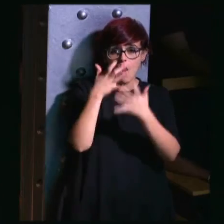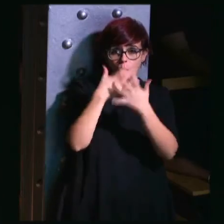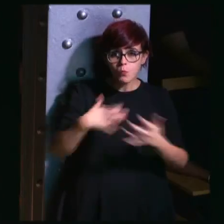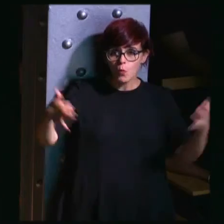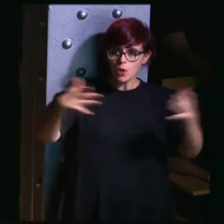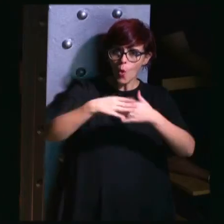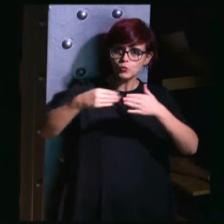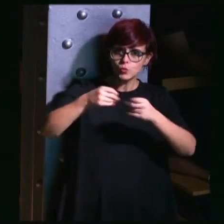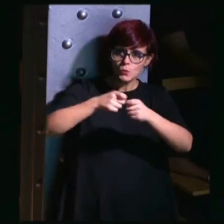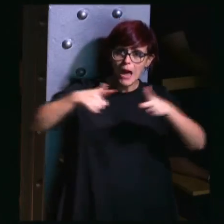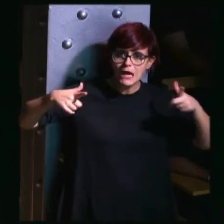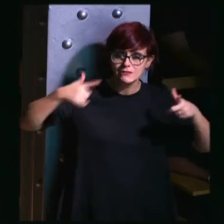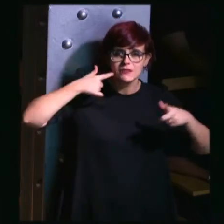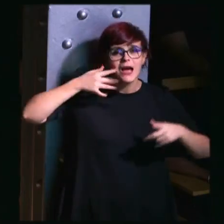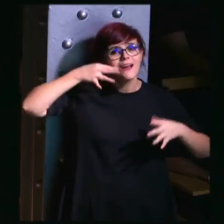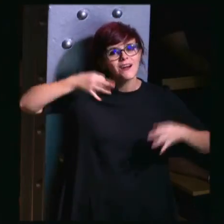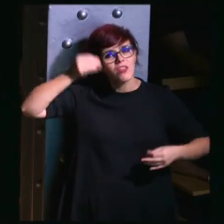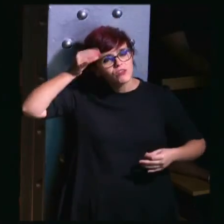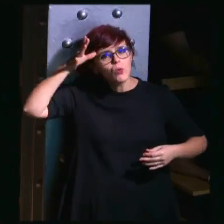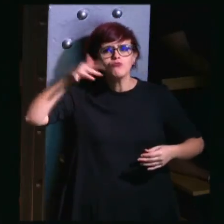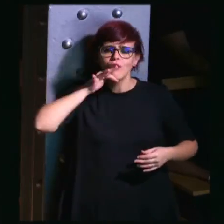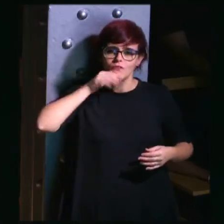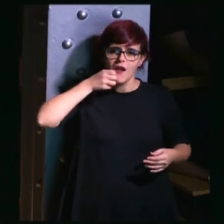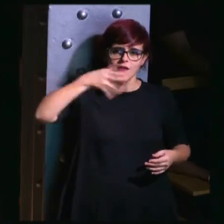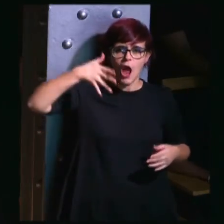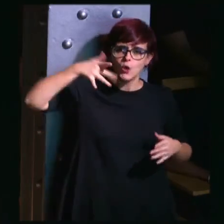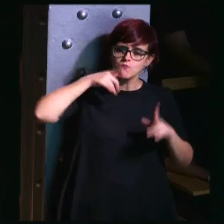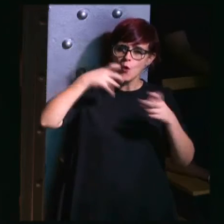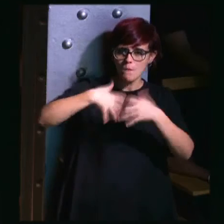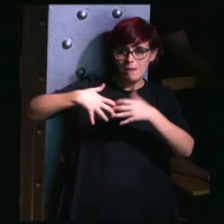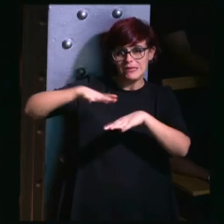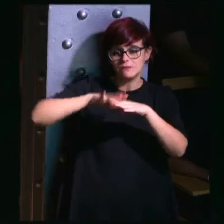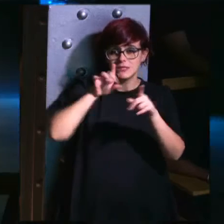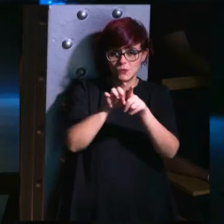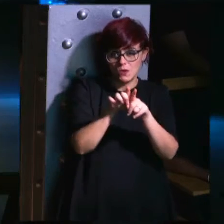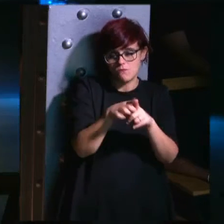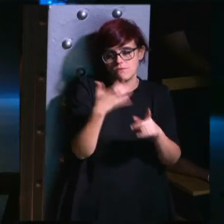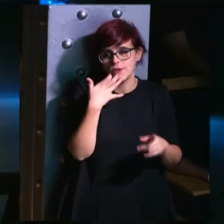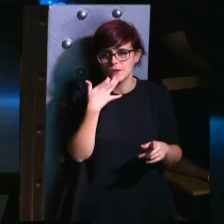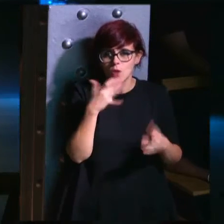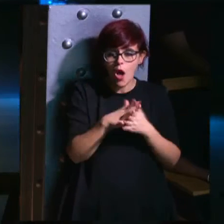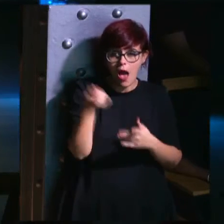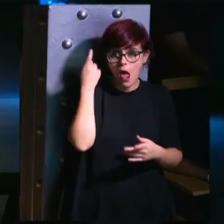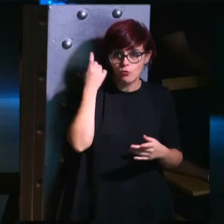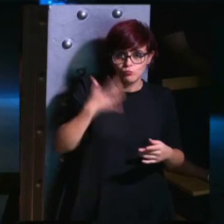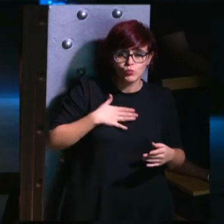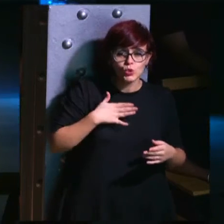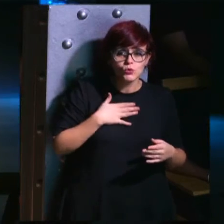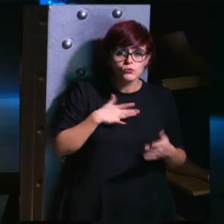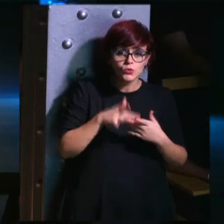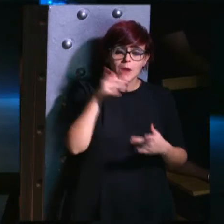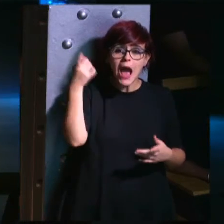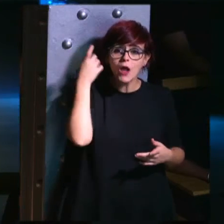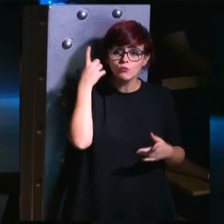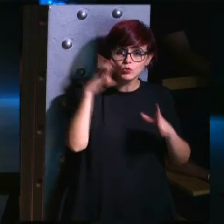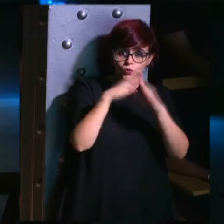de usuarios, la realidad virtual es cara en cuanto a dispositivos. Es decir, yo con nuestros alumnos, ¿no? Pues, y son alumnos